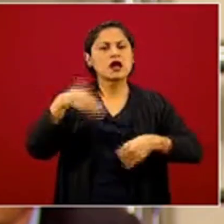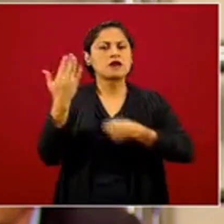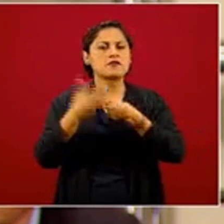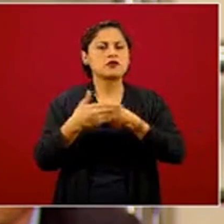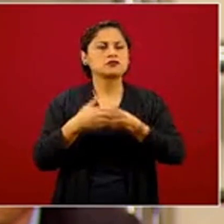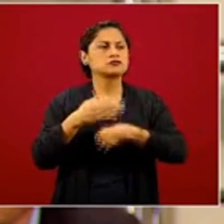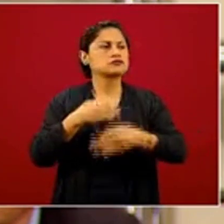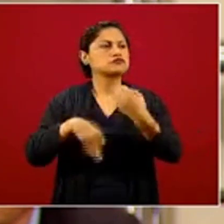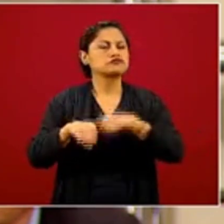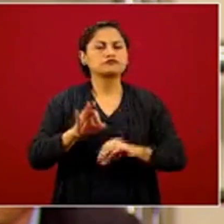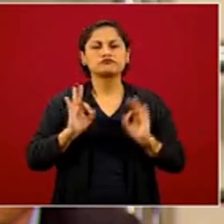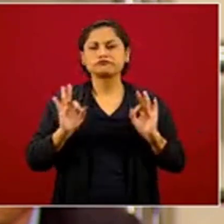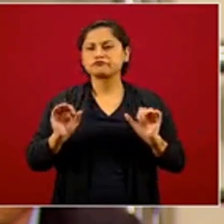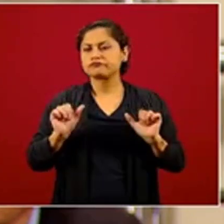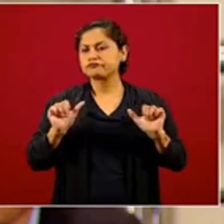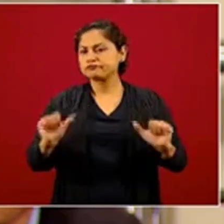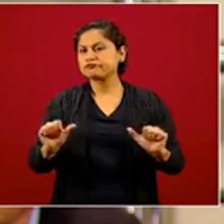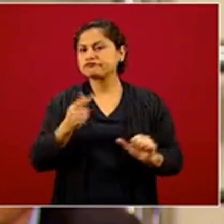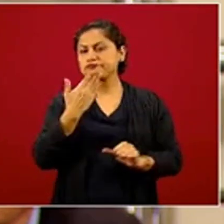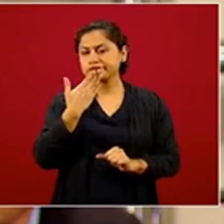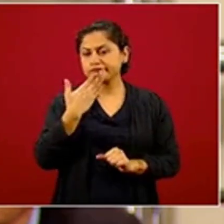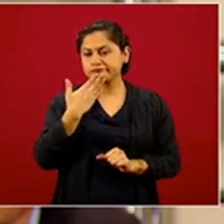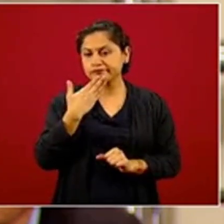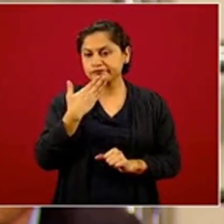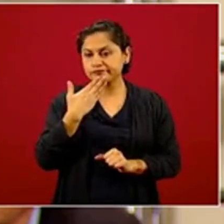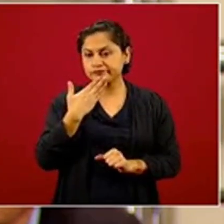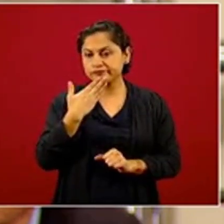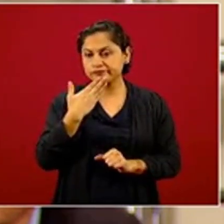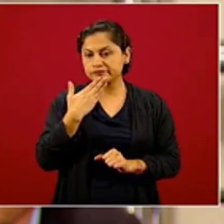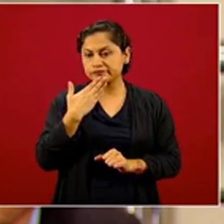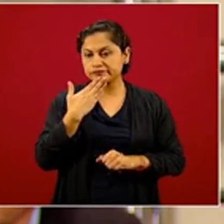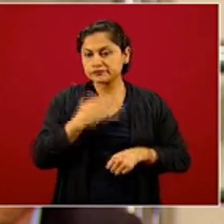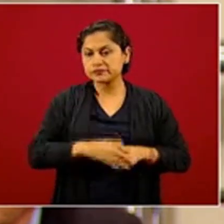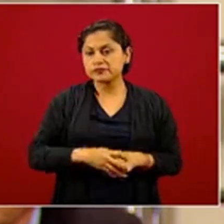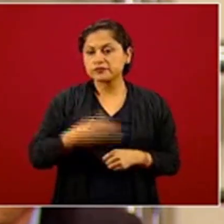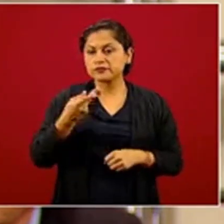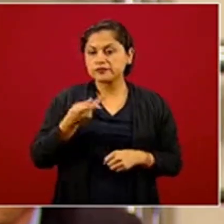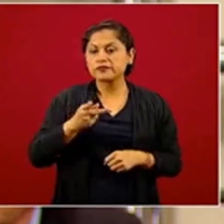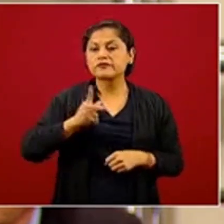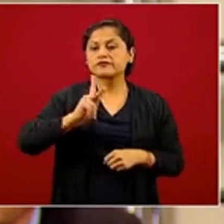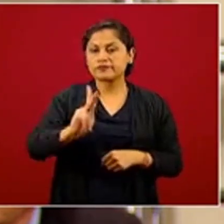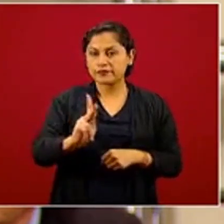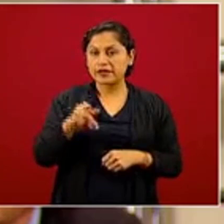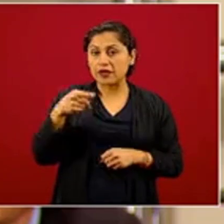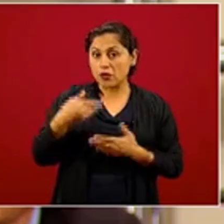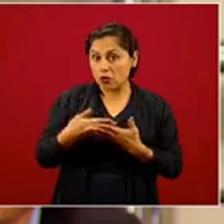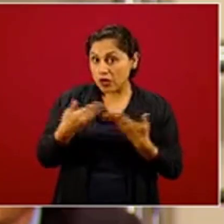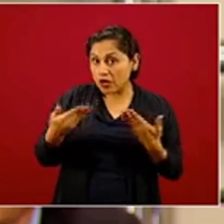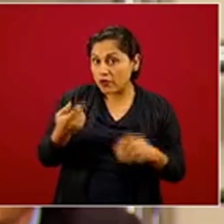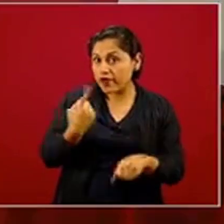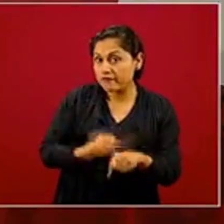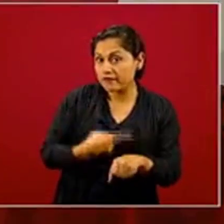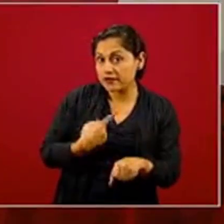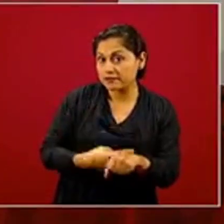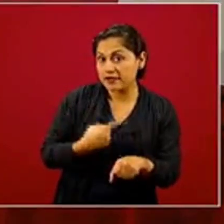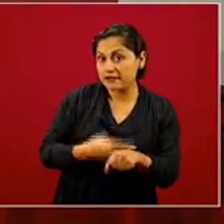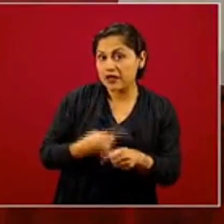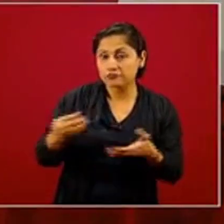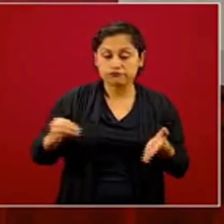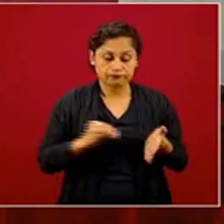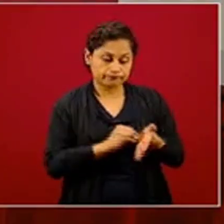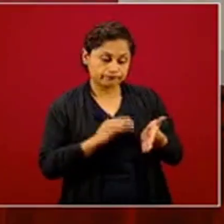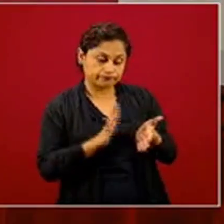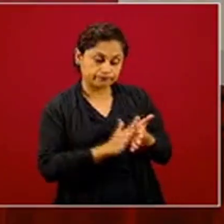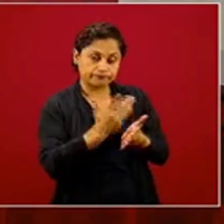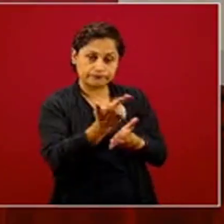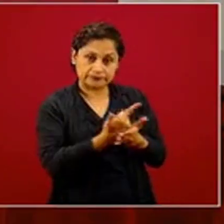bien. ¿En qué va a ser clasificada esta enfermedad de todas las enfermedades que hay